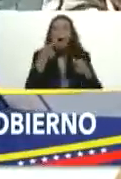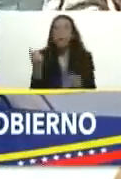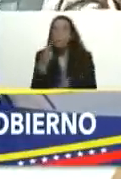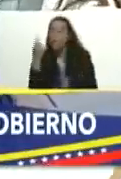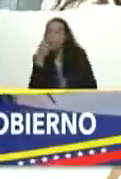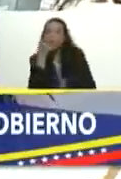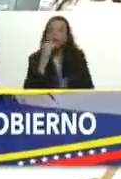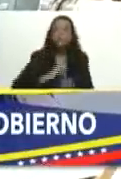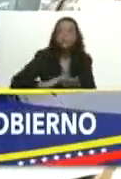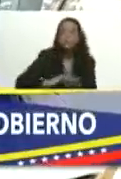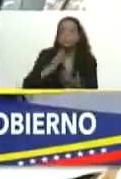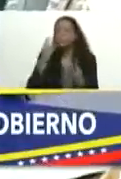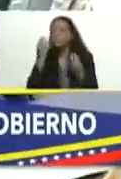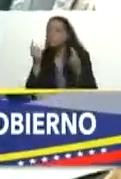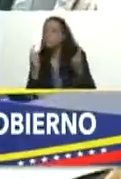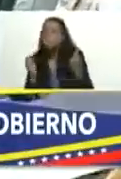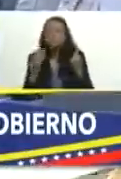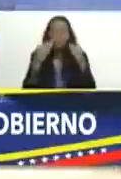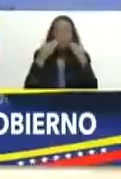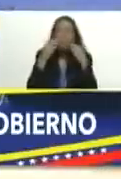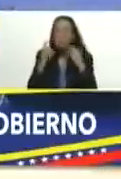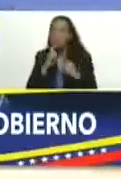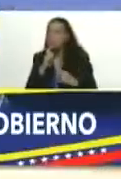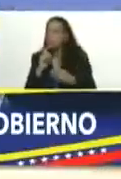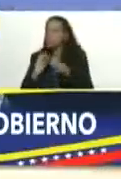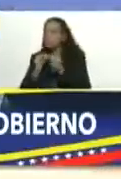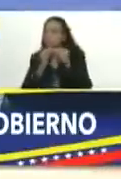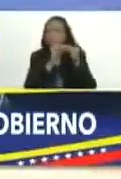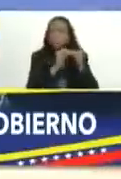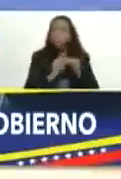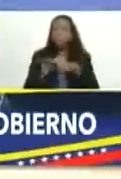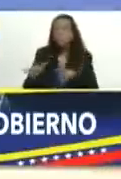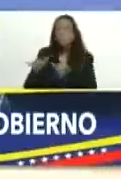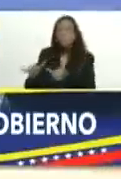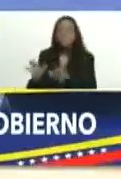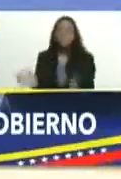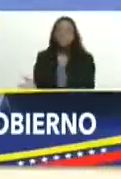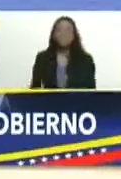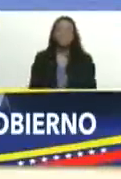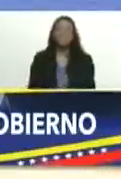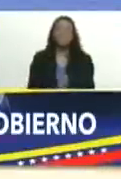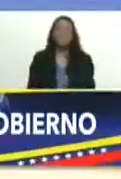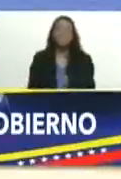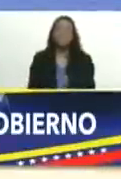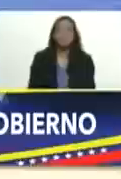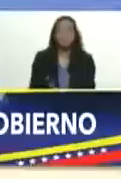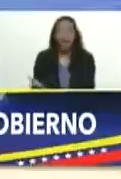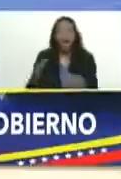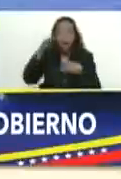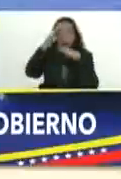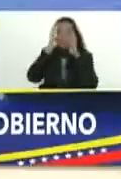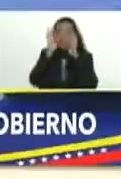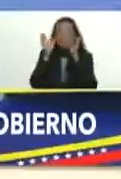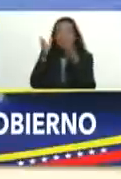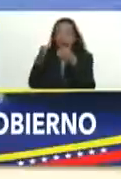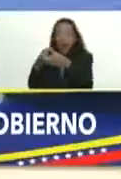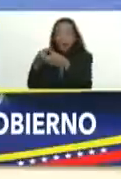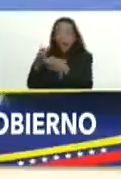vitales que tiene nuestro país, que tienen las comunidades fundamentalmente. Así que hay que atender al